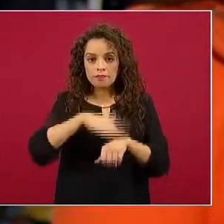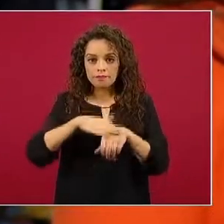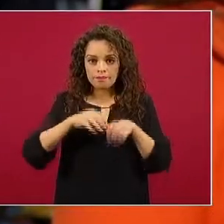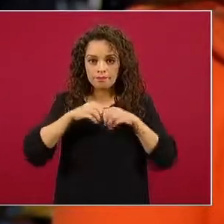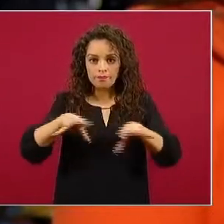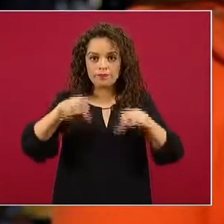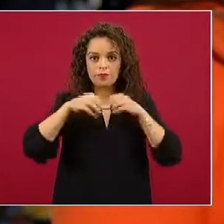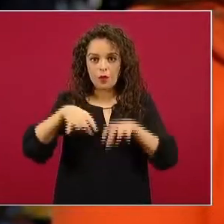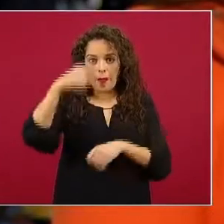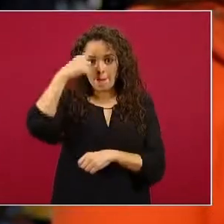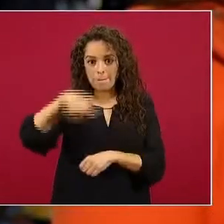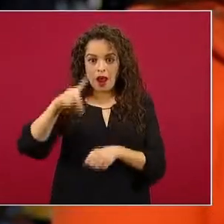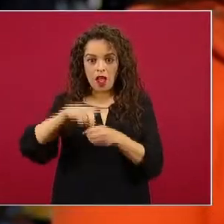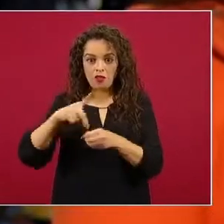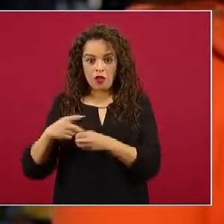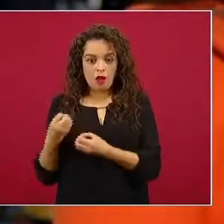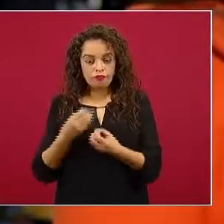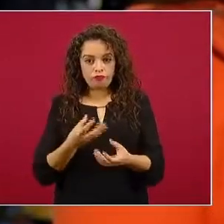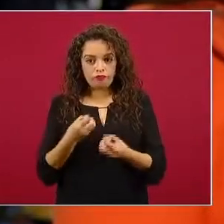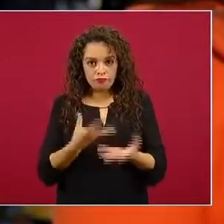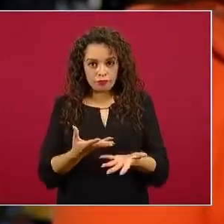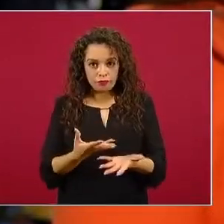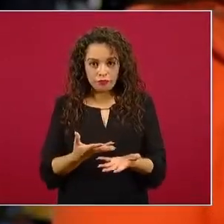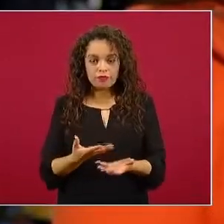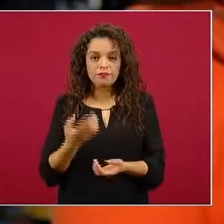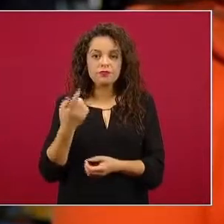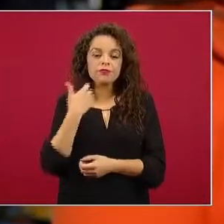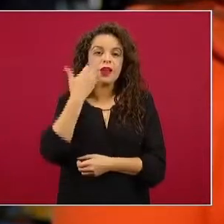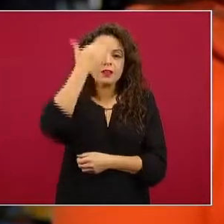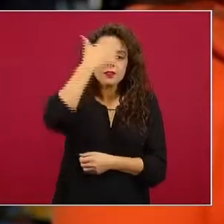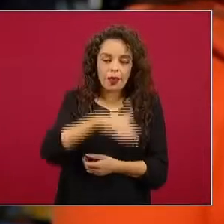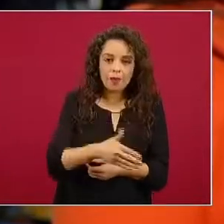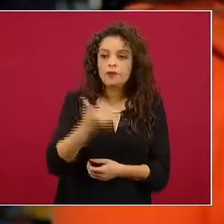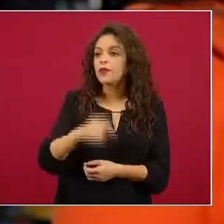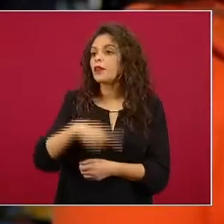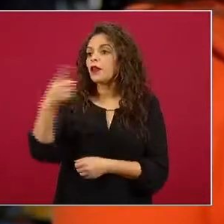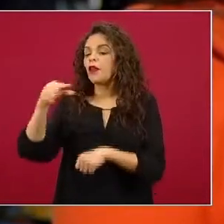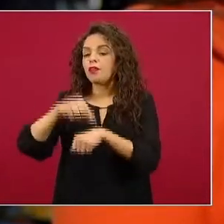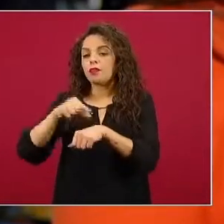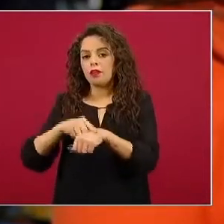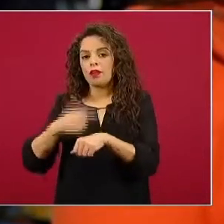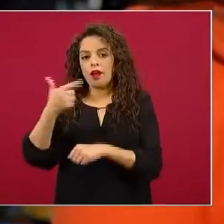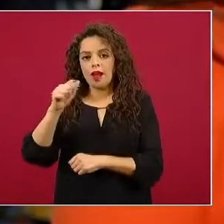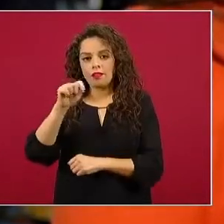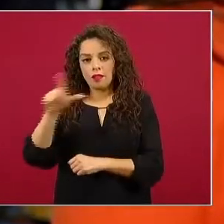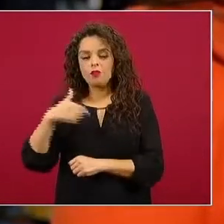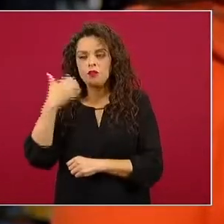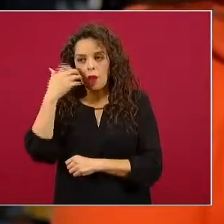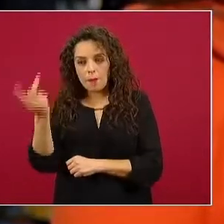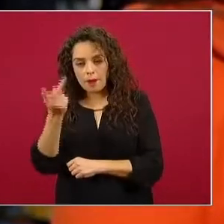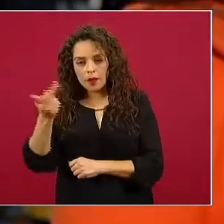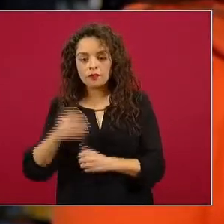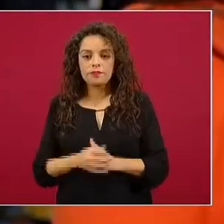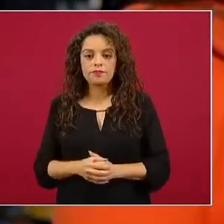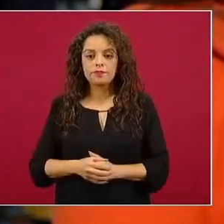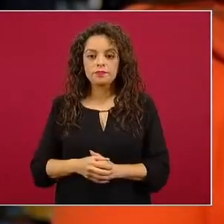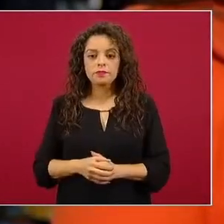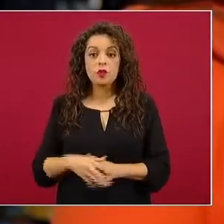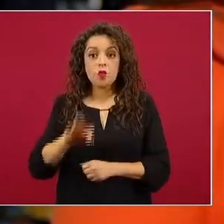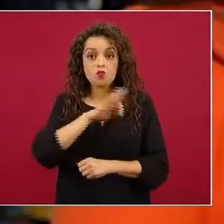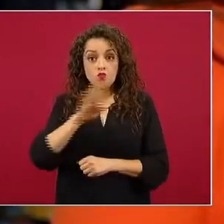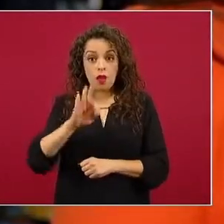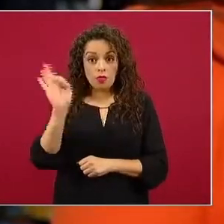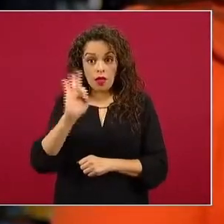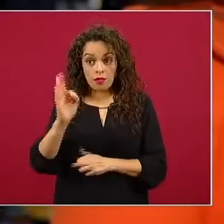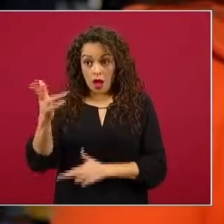donación? Gracias. Y para el doctor Hugo López-Gatell, preguntarle si ante este posible regreso a clases